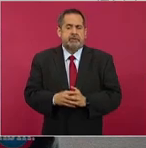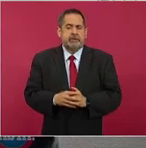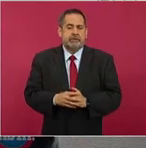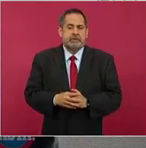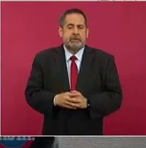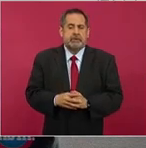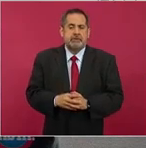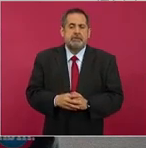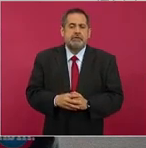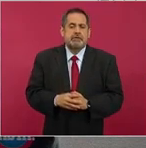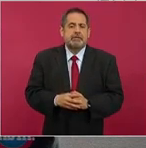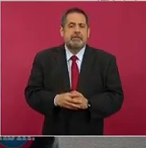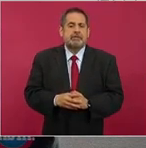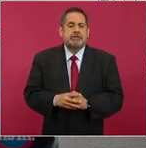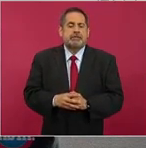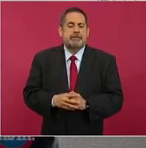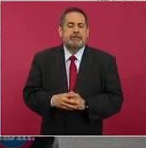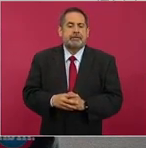para